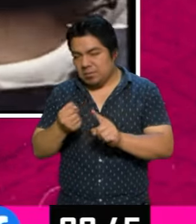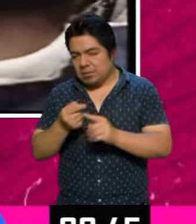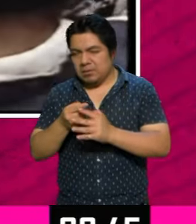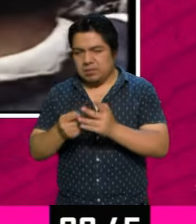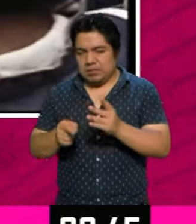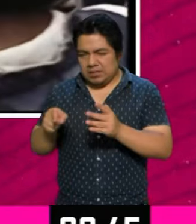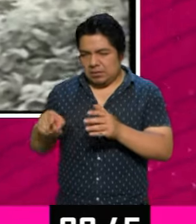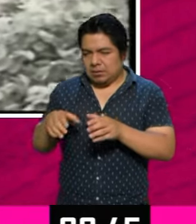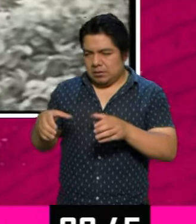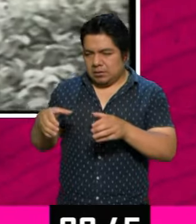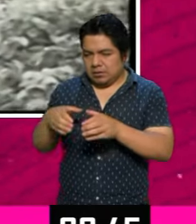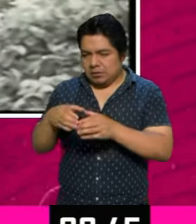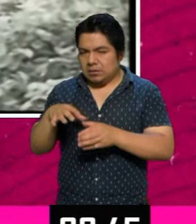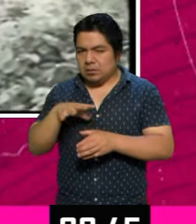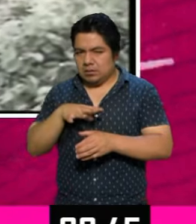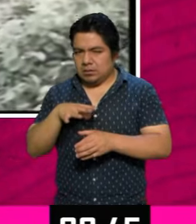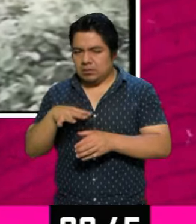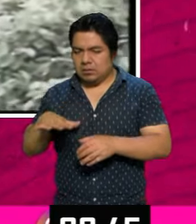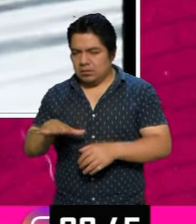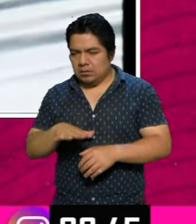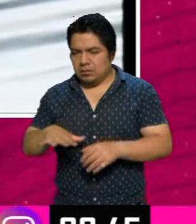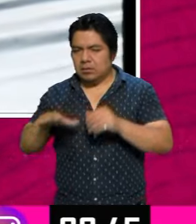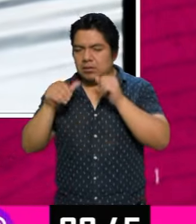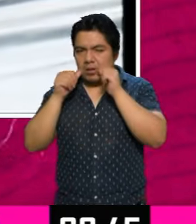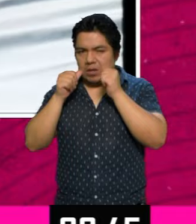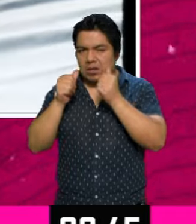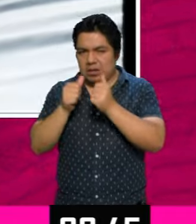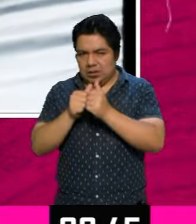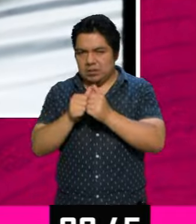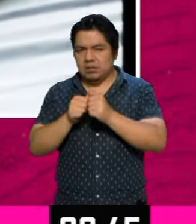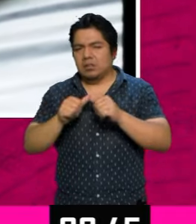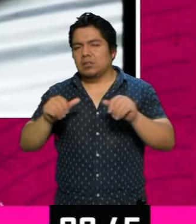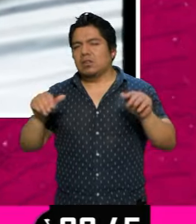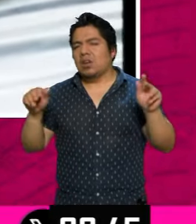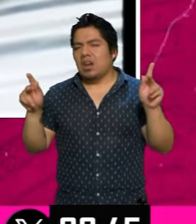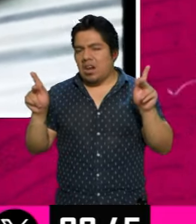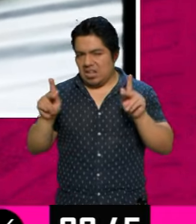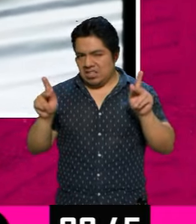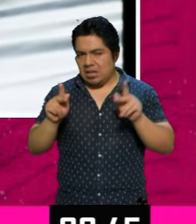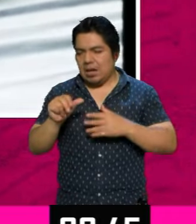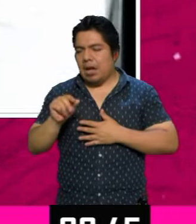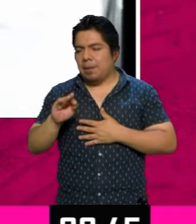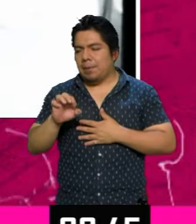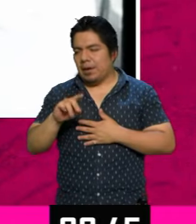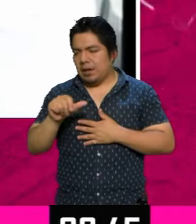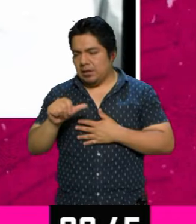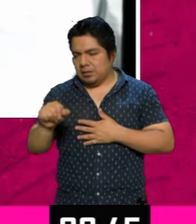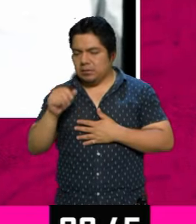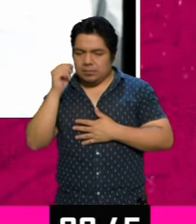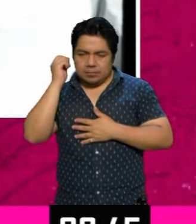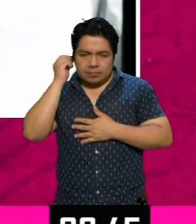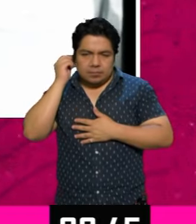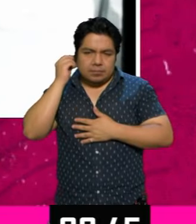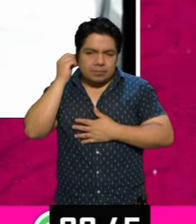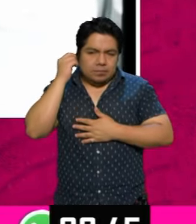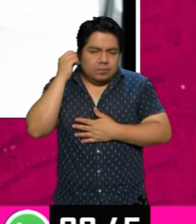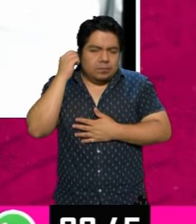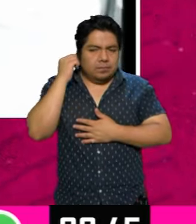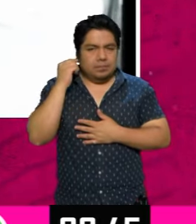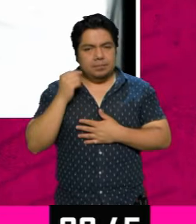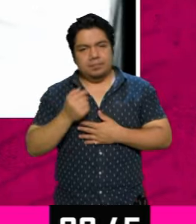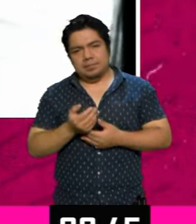en este lugar de la organización Las Abejas. Y bueno, como parte de una instrumentación